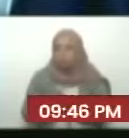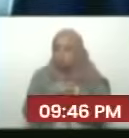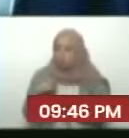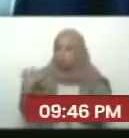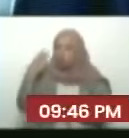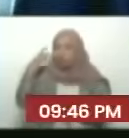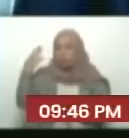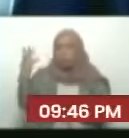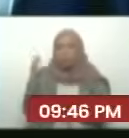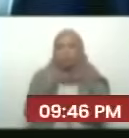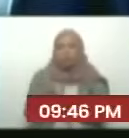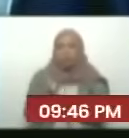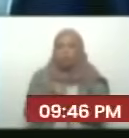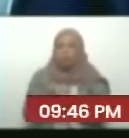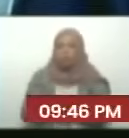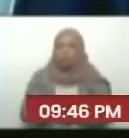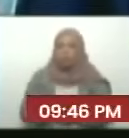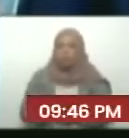quieran imaginarse.